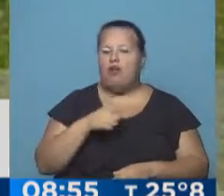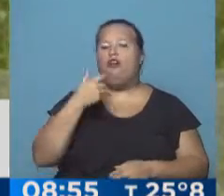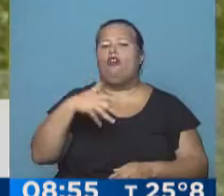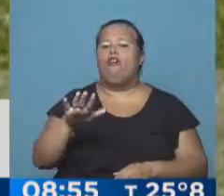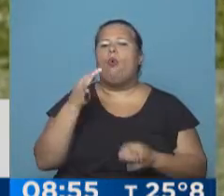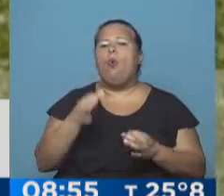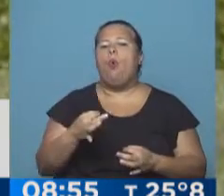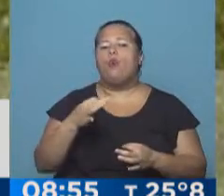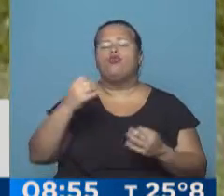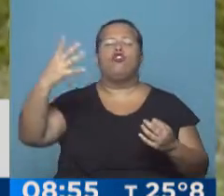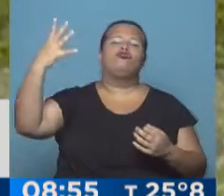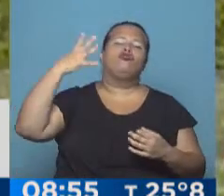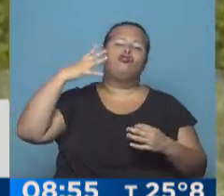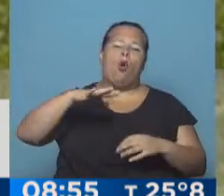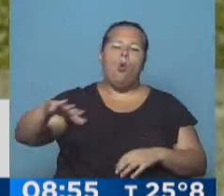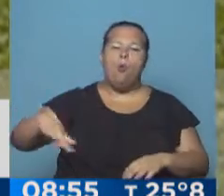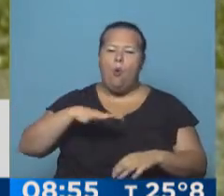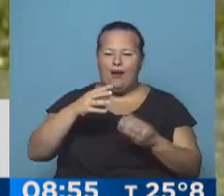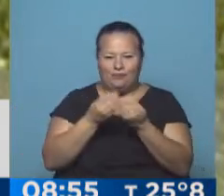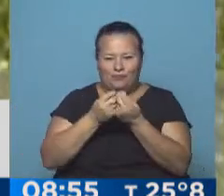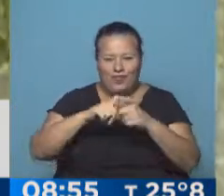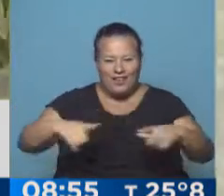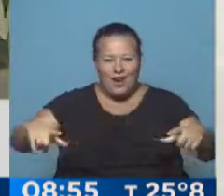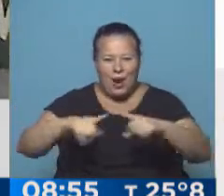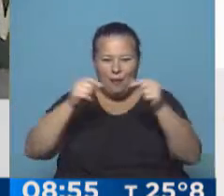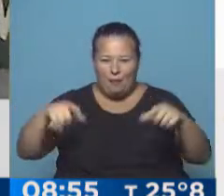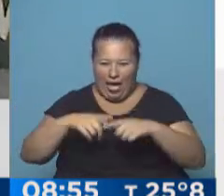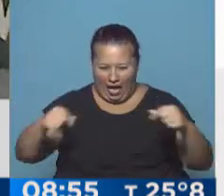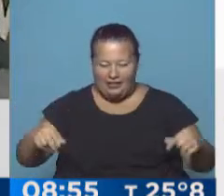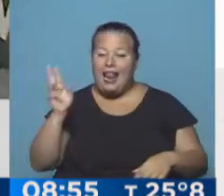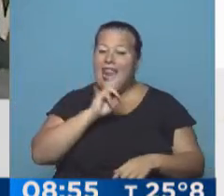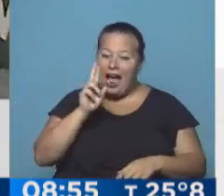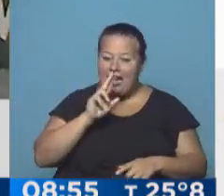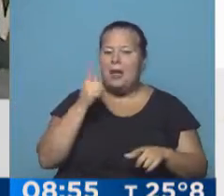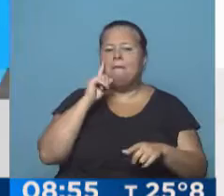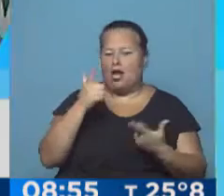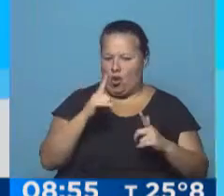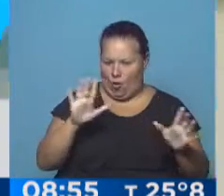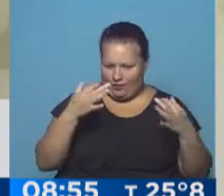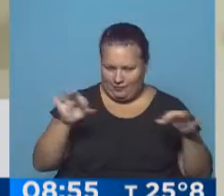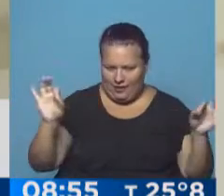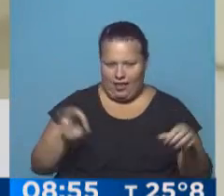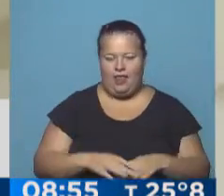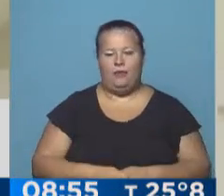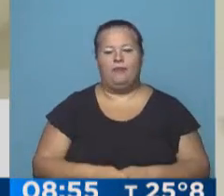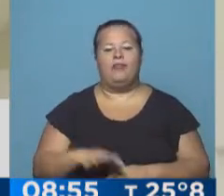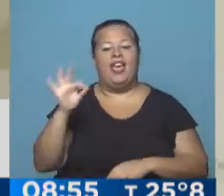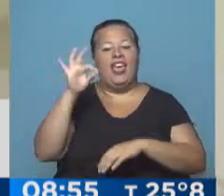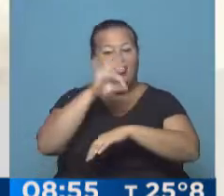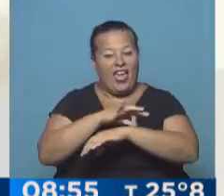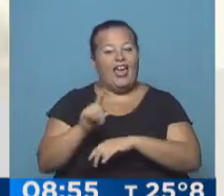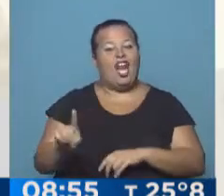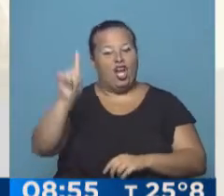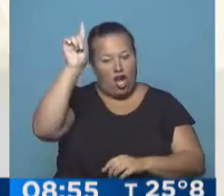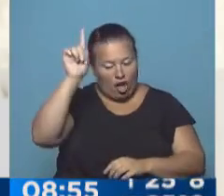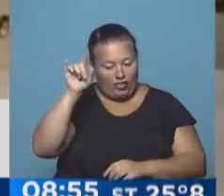Ocurrió mientras tomaba sol en una zona invadida por camalotes. La nena está fuera de peligro. Dengue en el